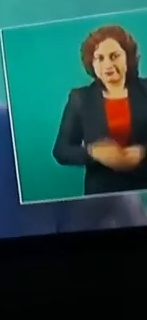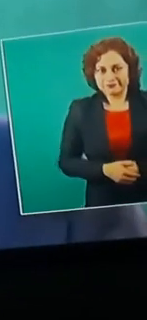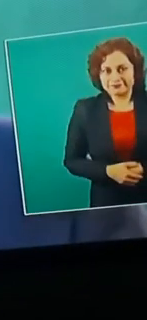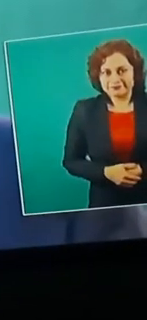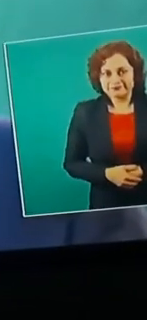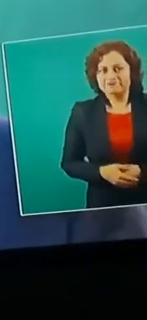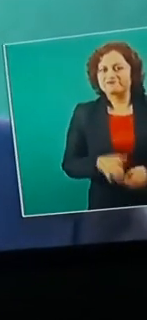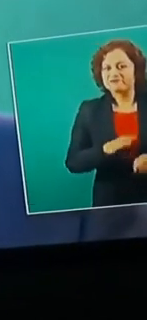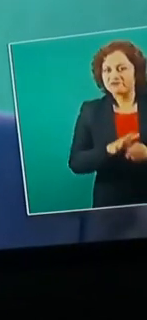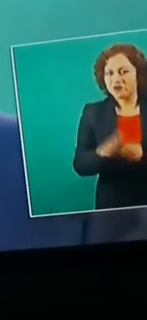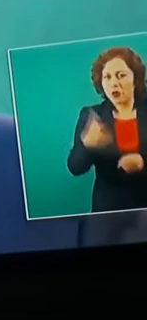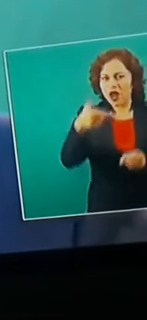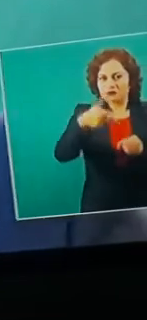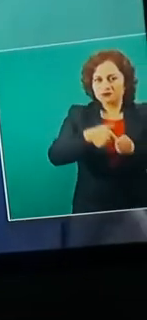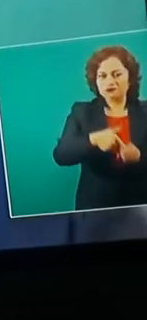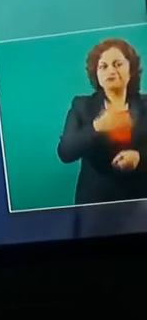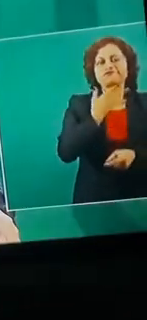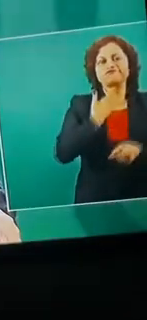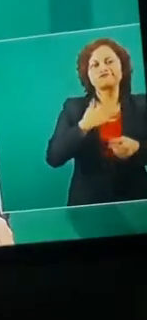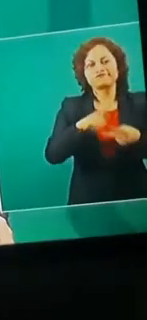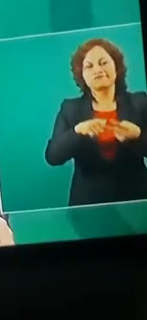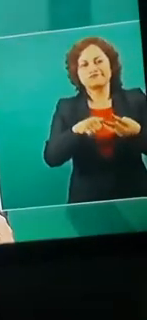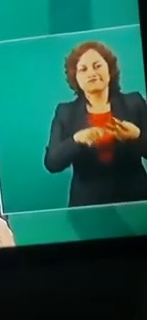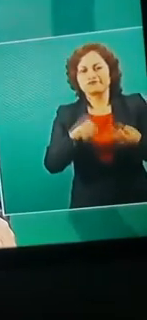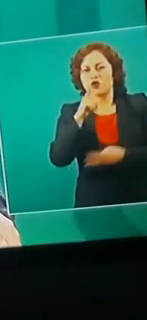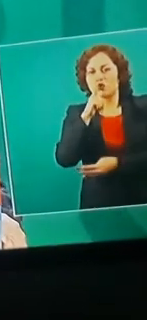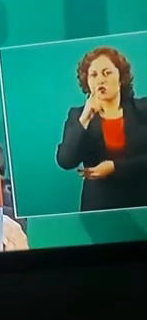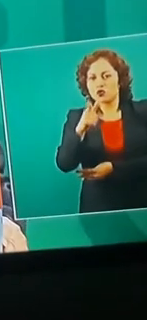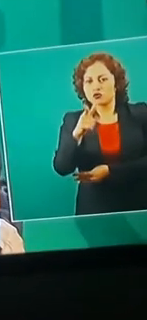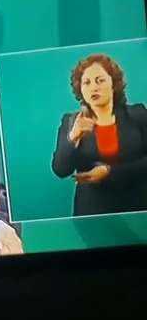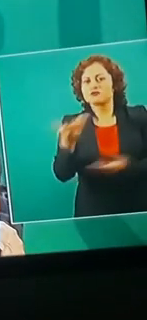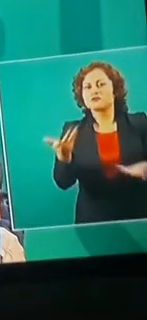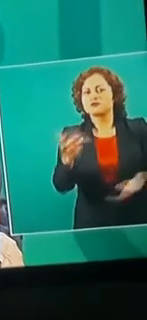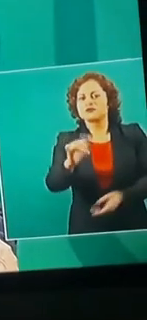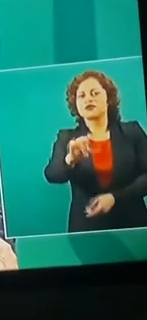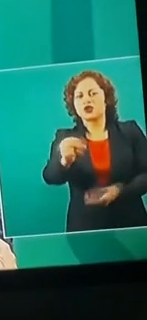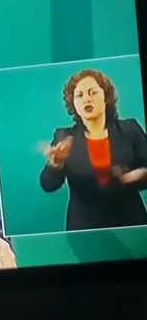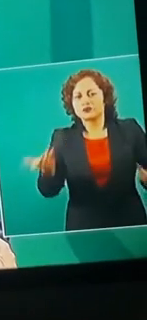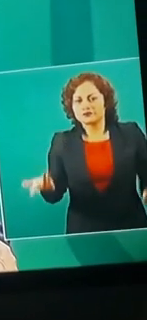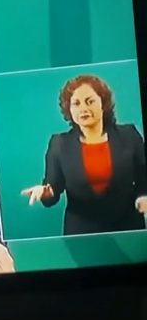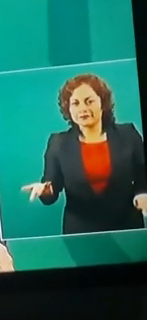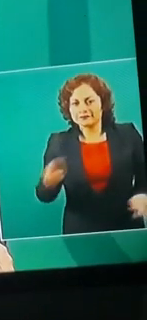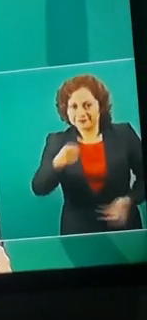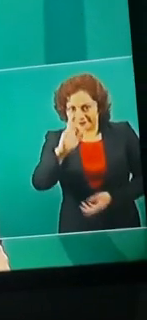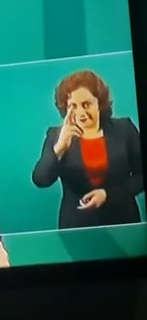de las gasolinas, del diésel, de la luz. Ahí están los datos.